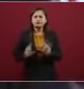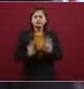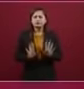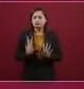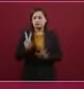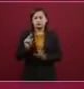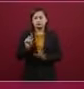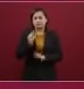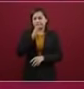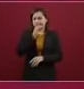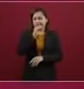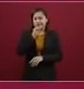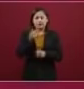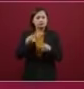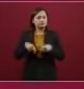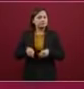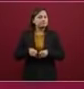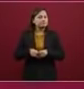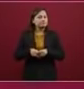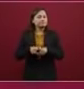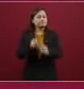paralelo.